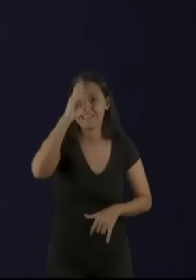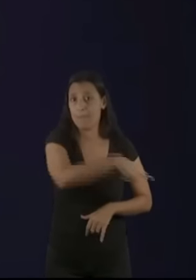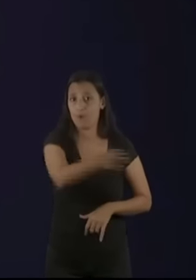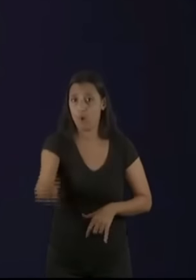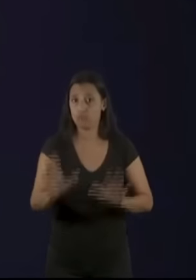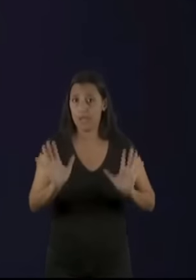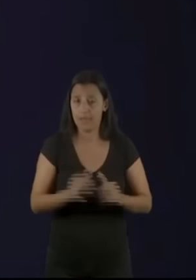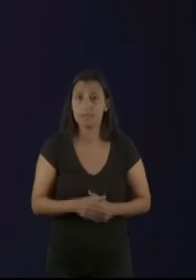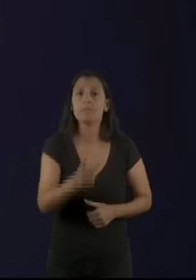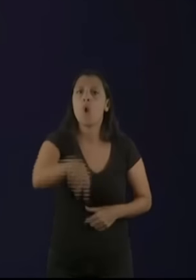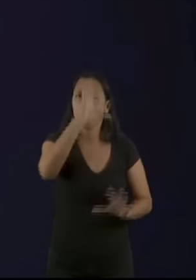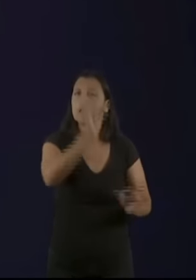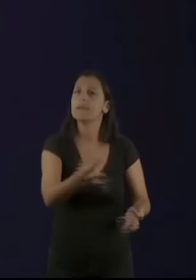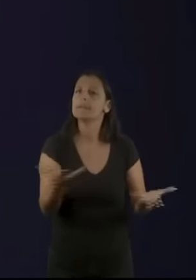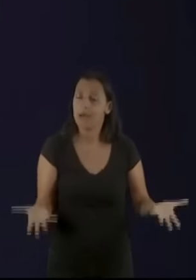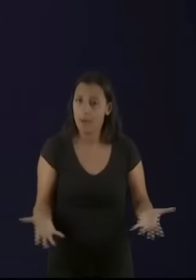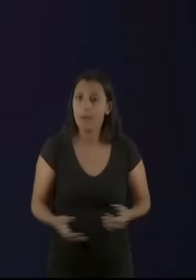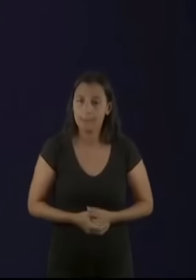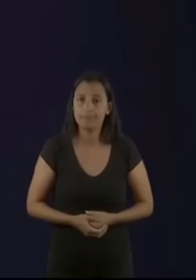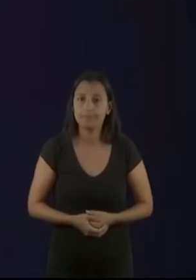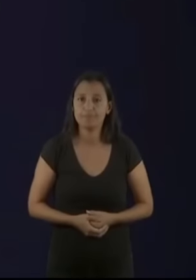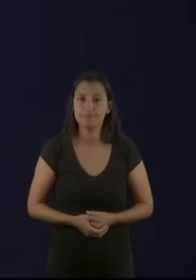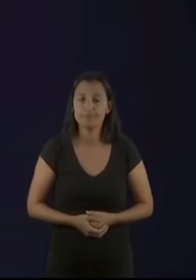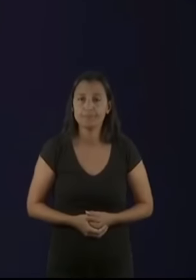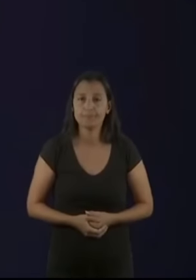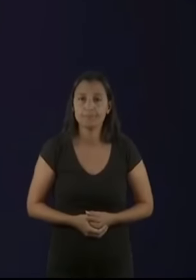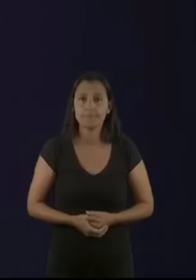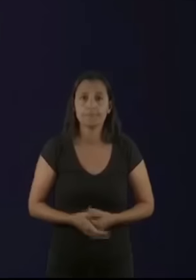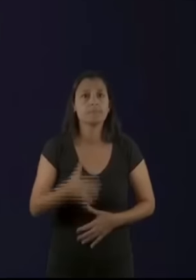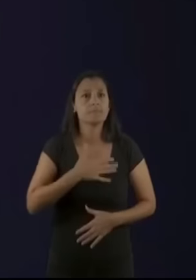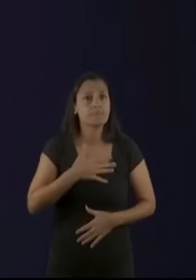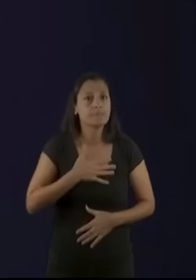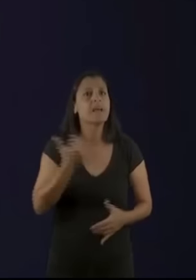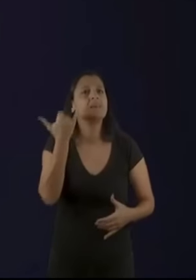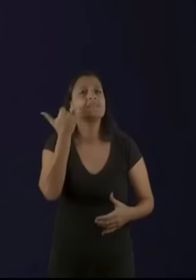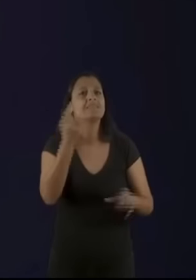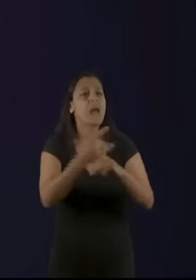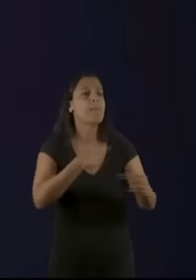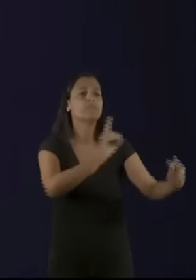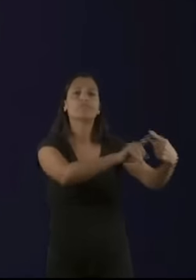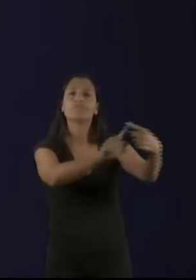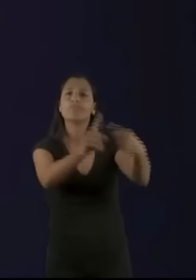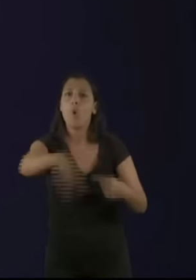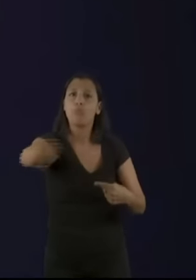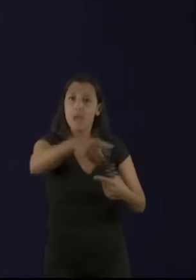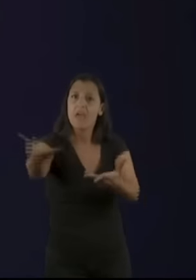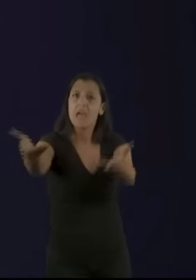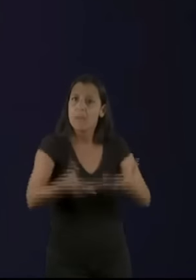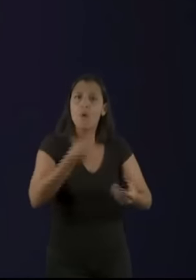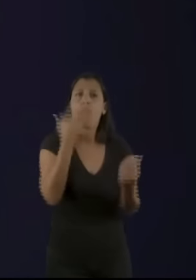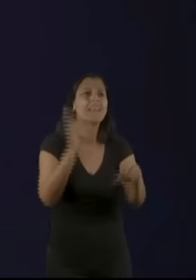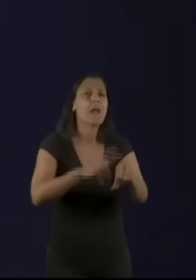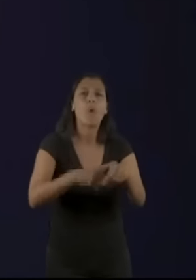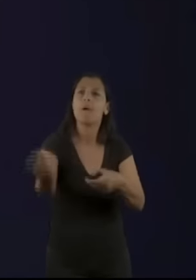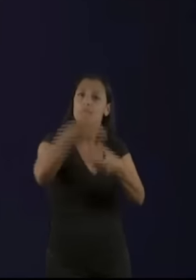y ustedes saben muy bien que Eh hablo con todos ustedes y todos están invitados a mi oficina en cualquier momento más